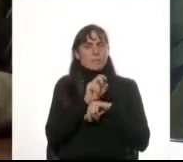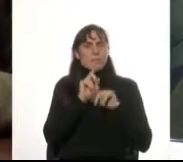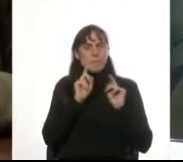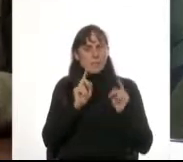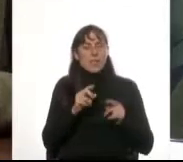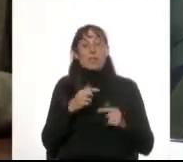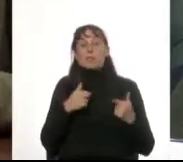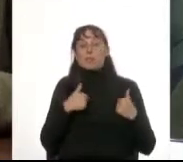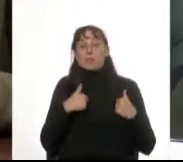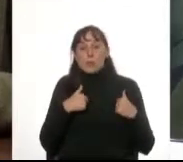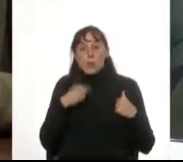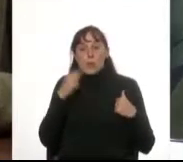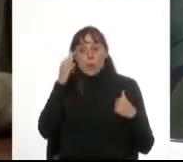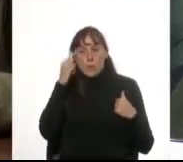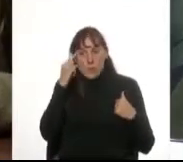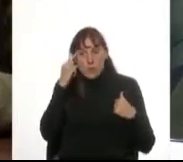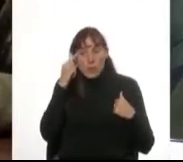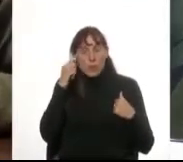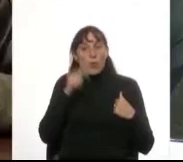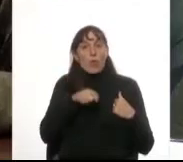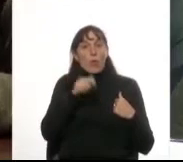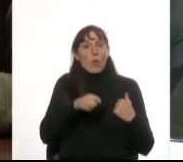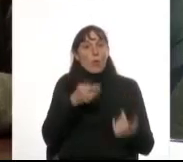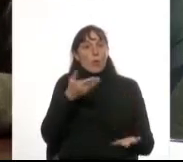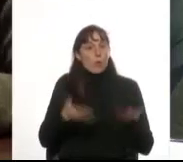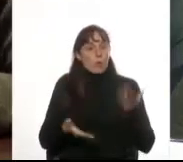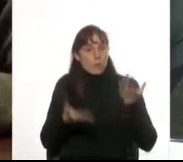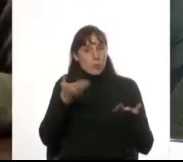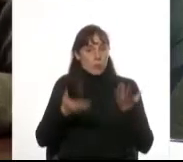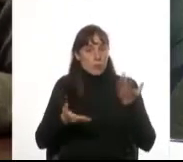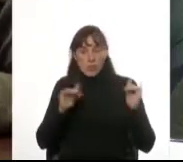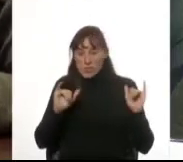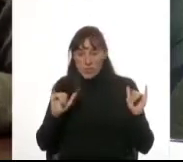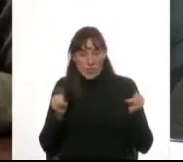Y yo pienso que cuando la justicia está procediendo